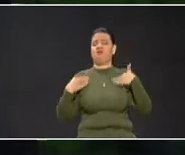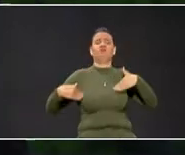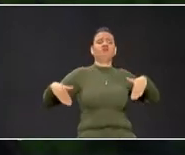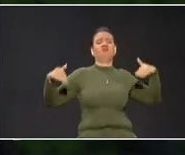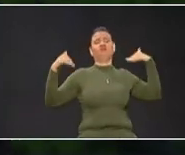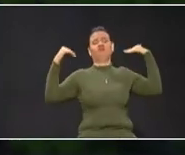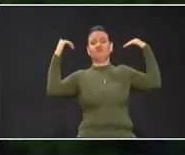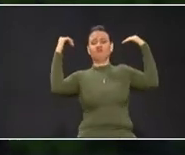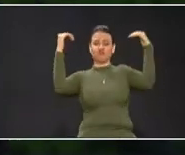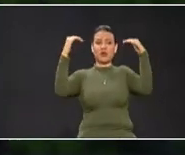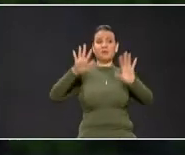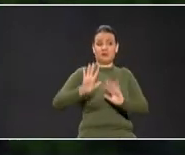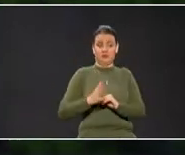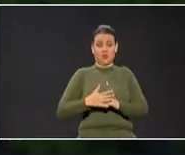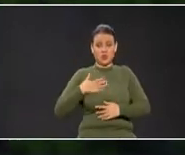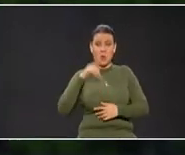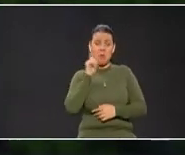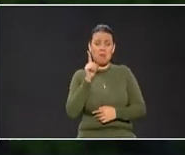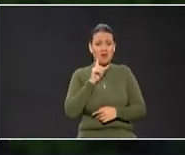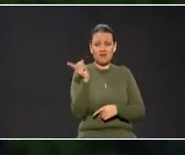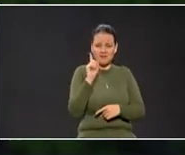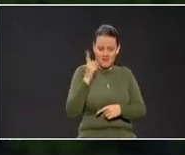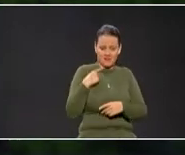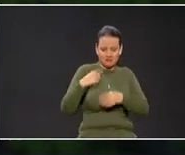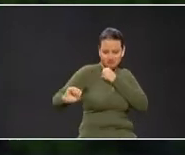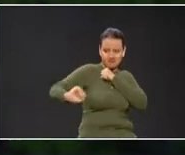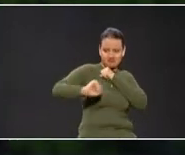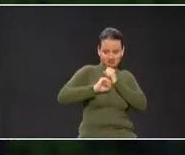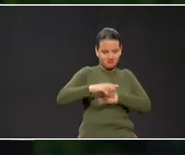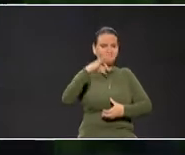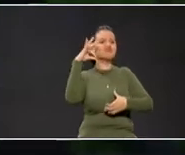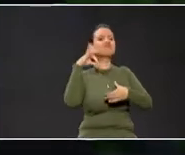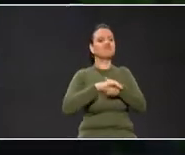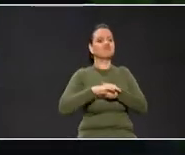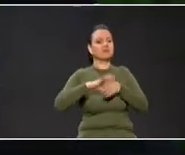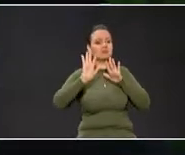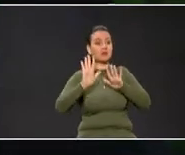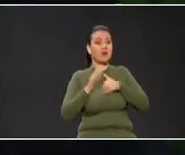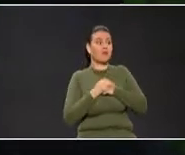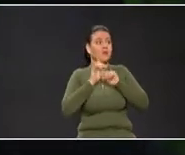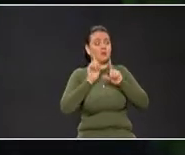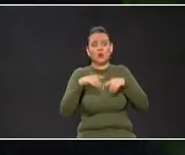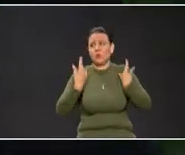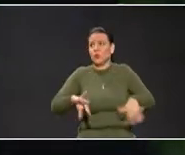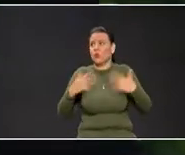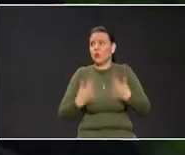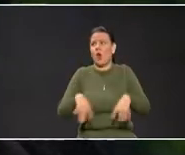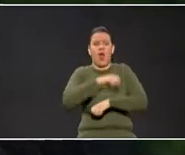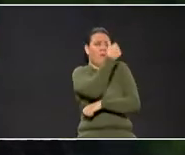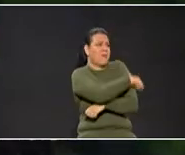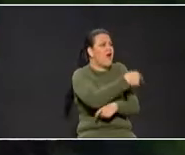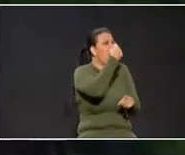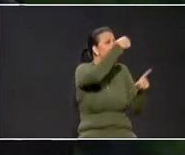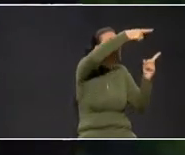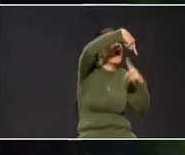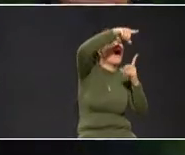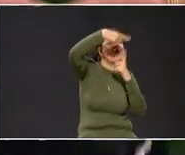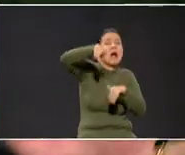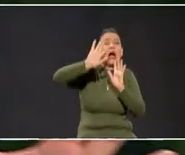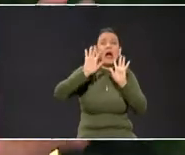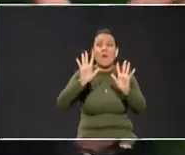cuentazo prueben votando por mí segundos pisos viales te traigo inversionista mil para el turismo que es tan importante eso convirtamos a mí en